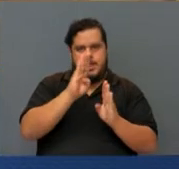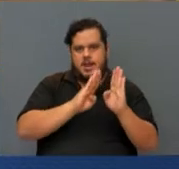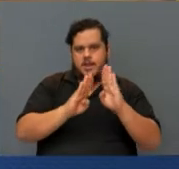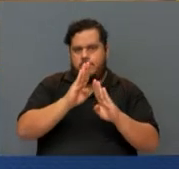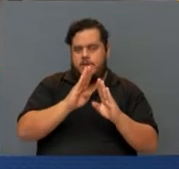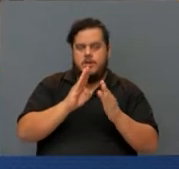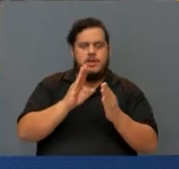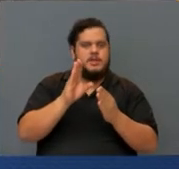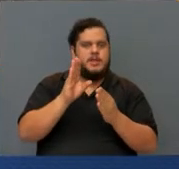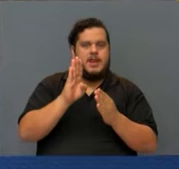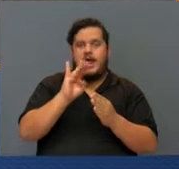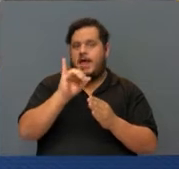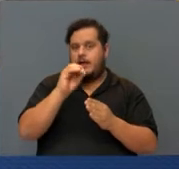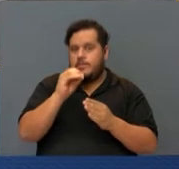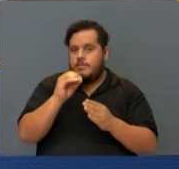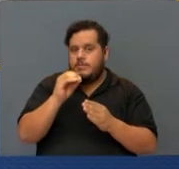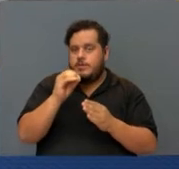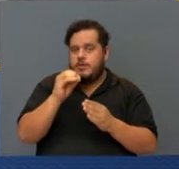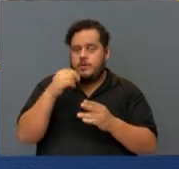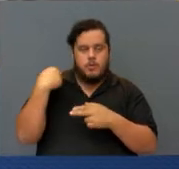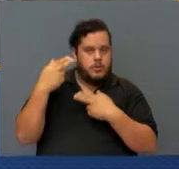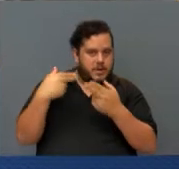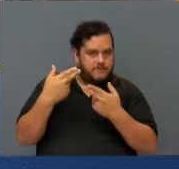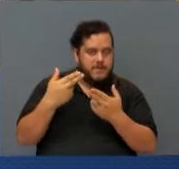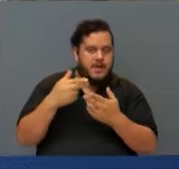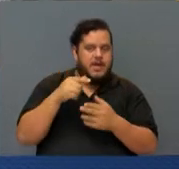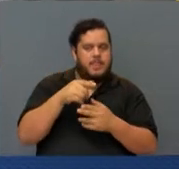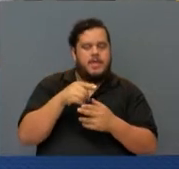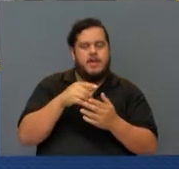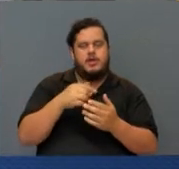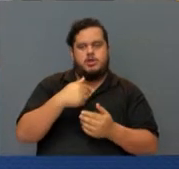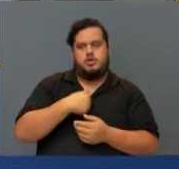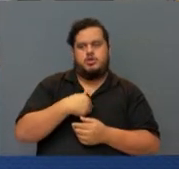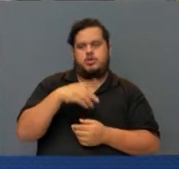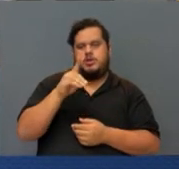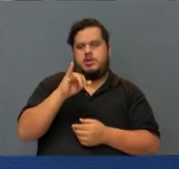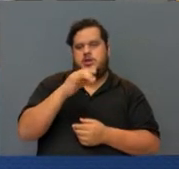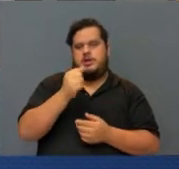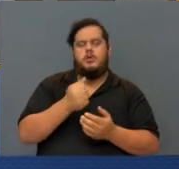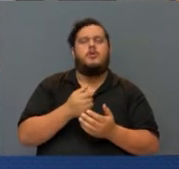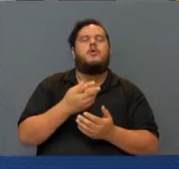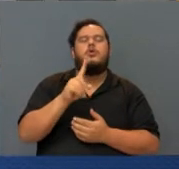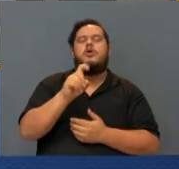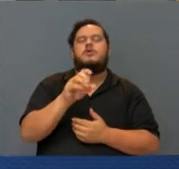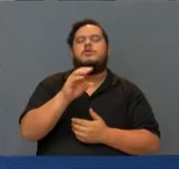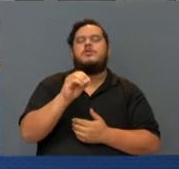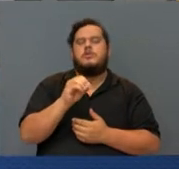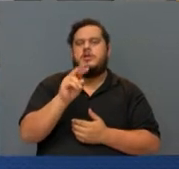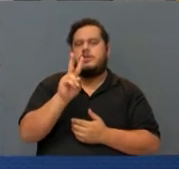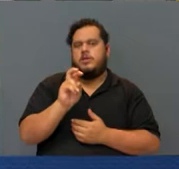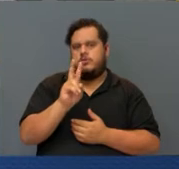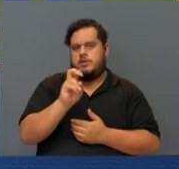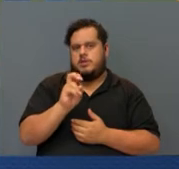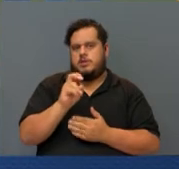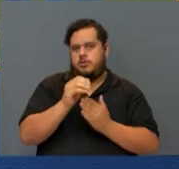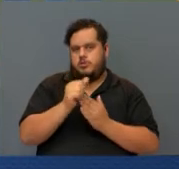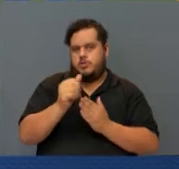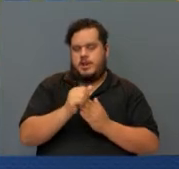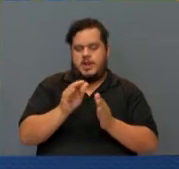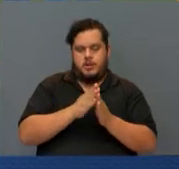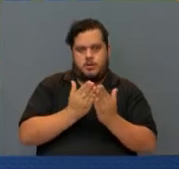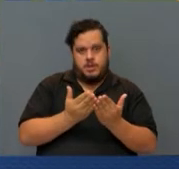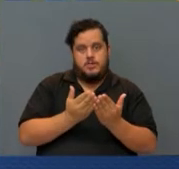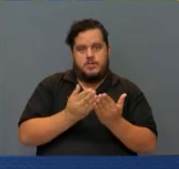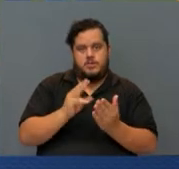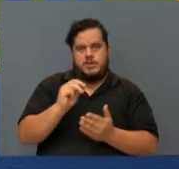usted que tiene usted montenegro yo soy el diego andaba no en precios de 150 200 dólares o los libros de manera las